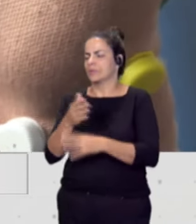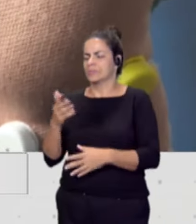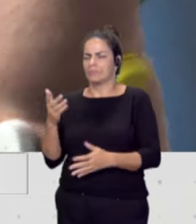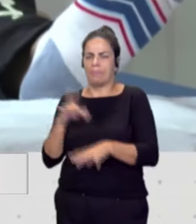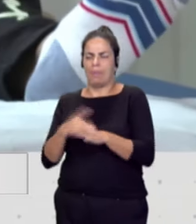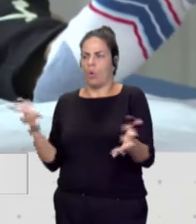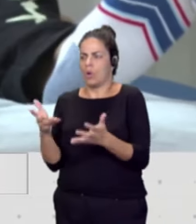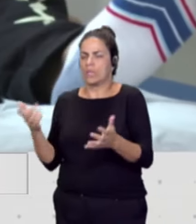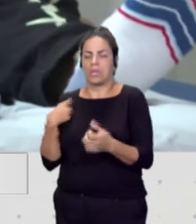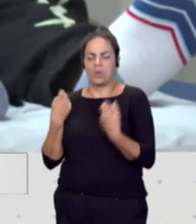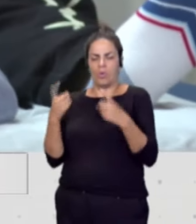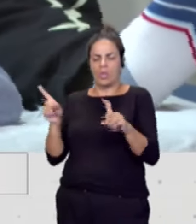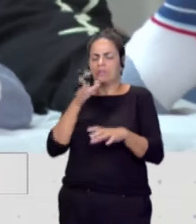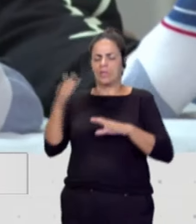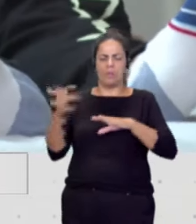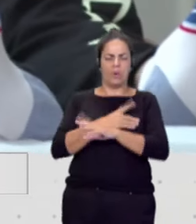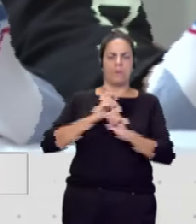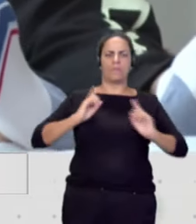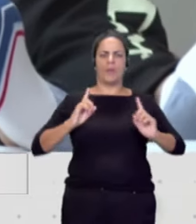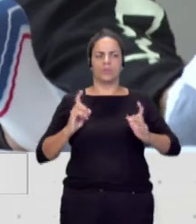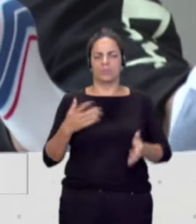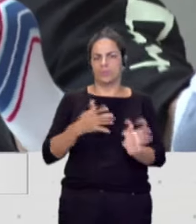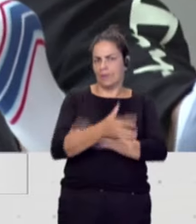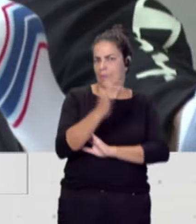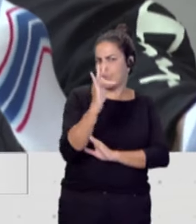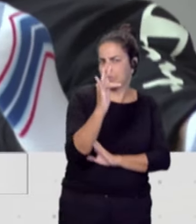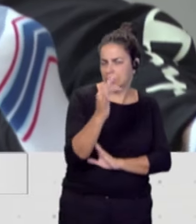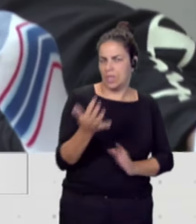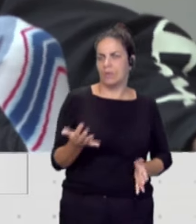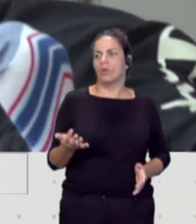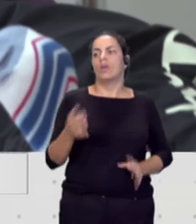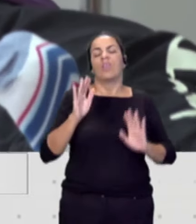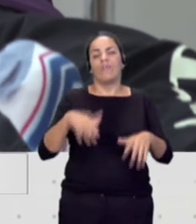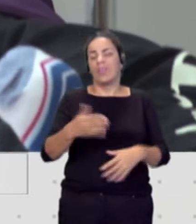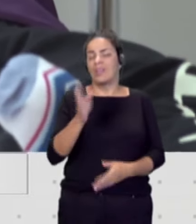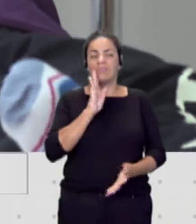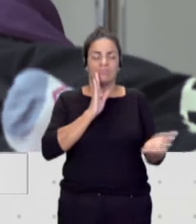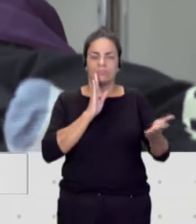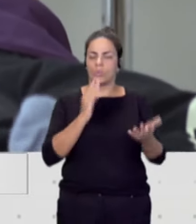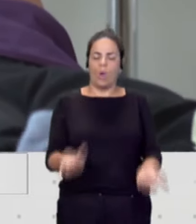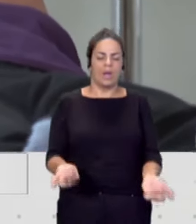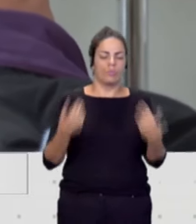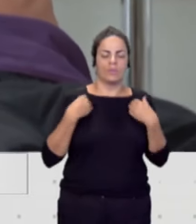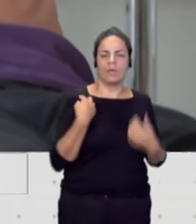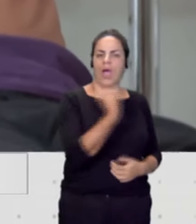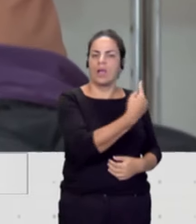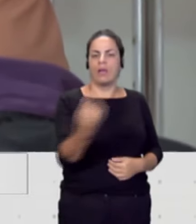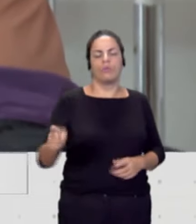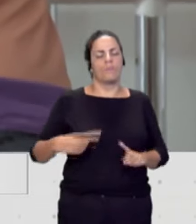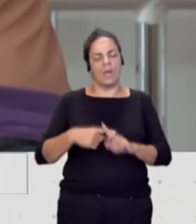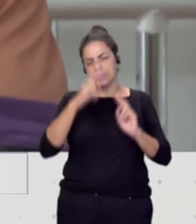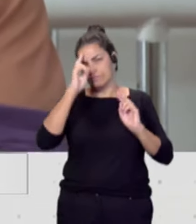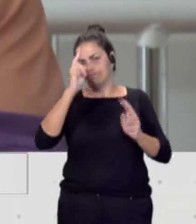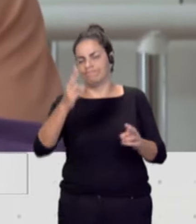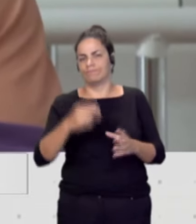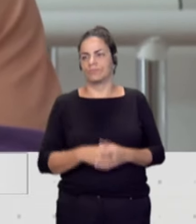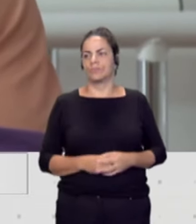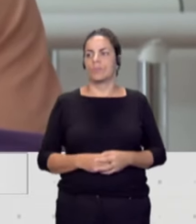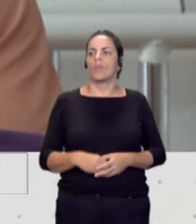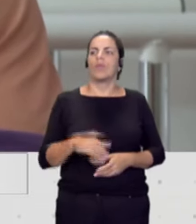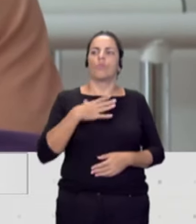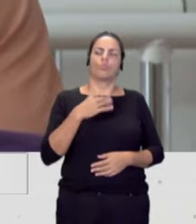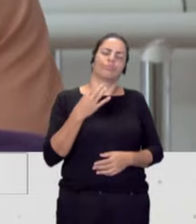Pues yo creo que todo es positivo y al final lo que tú decías, consideración y responsabilidad individual, eso es lo que quizás hay que sitios donde sí somos más